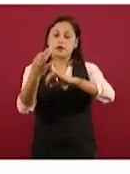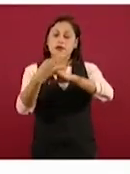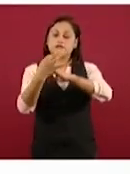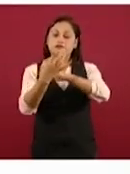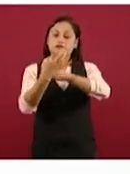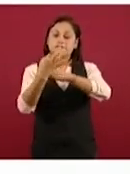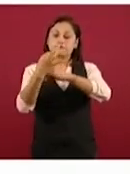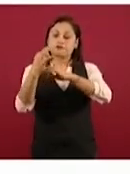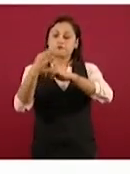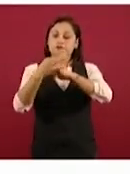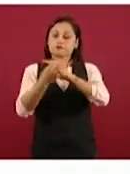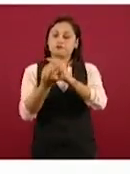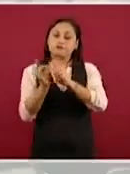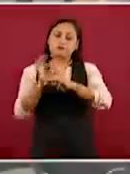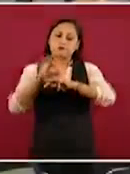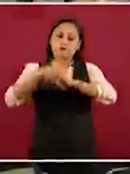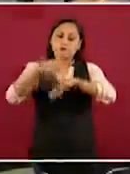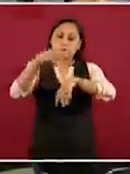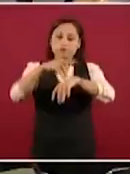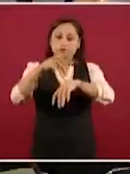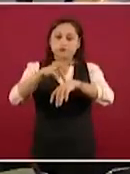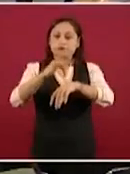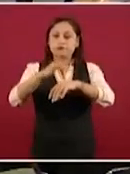peso es alrededor de 6 gramos.